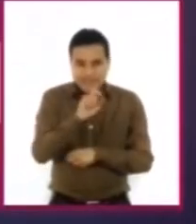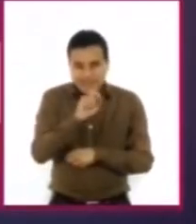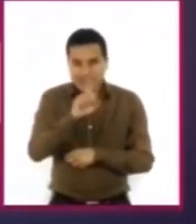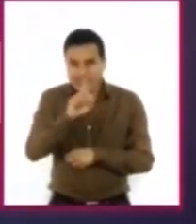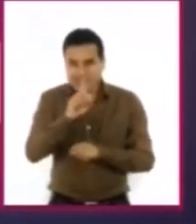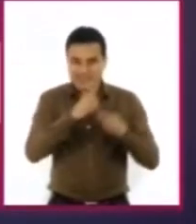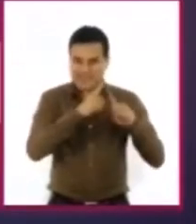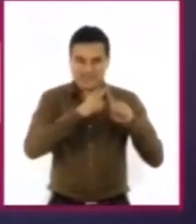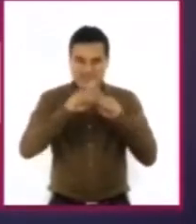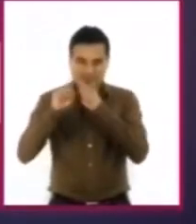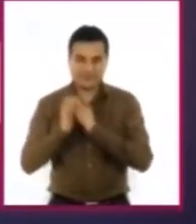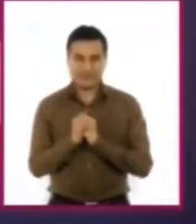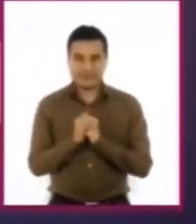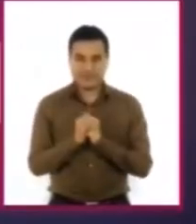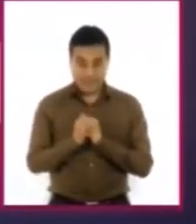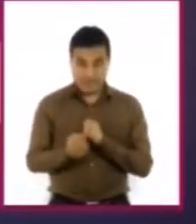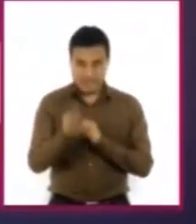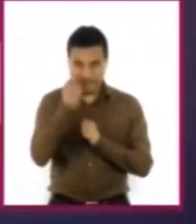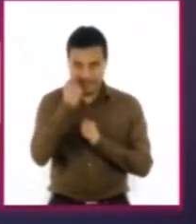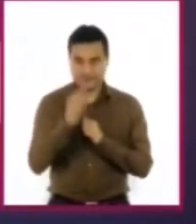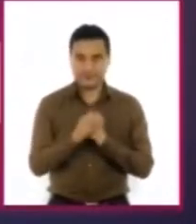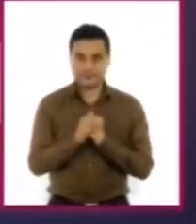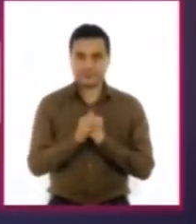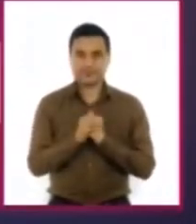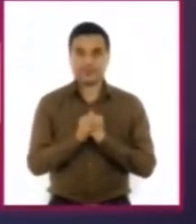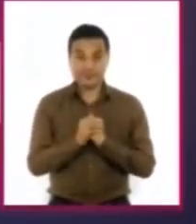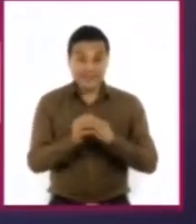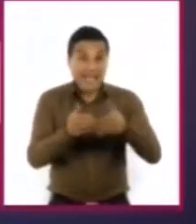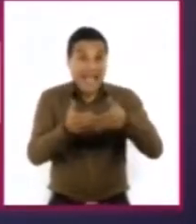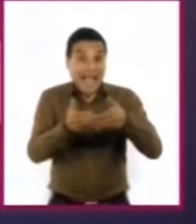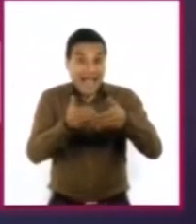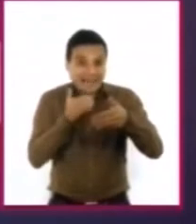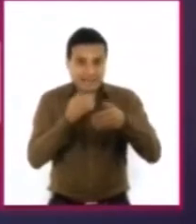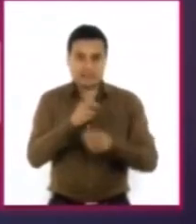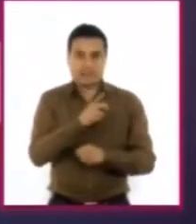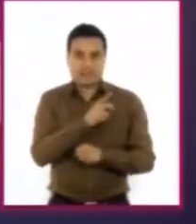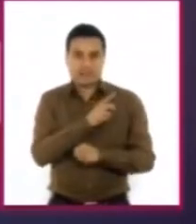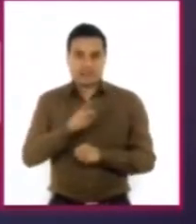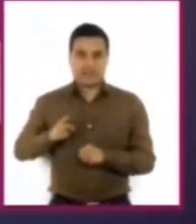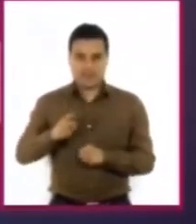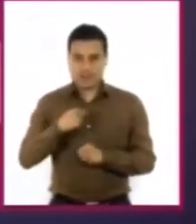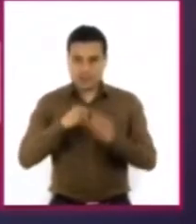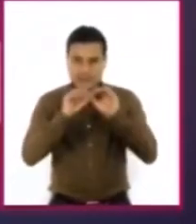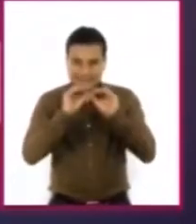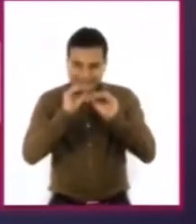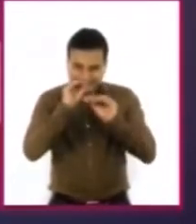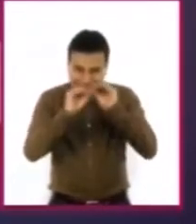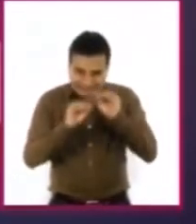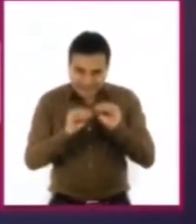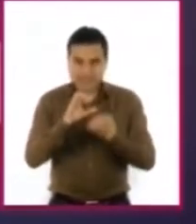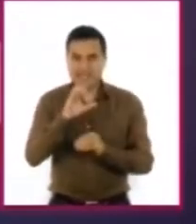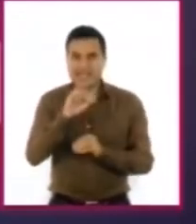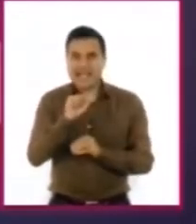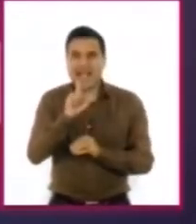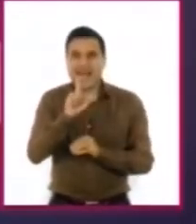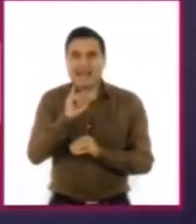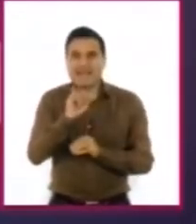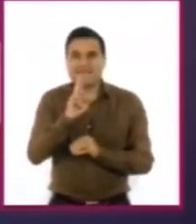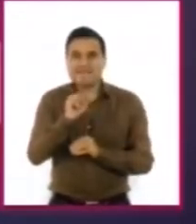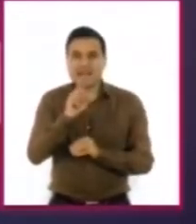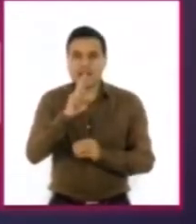Antes de colocar el objeto a medir, se debe calibrar la balanza. Esto se logra moviendo a la derecha o a la